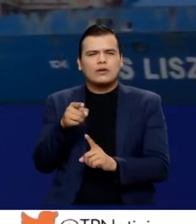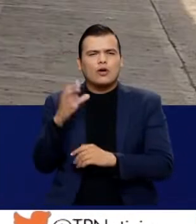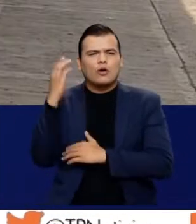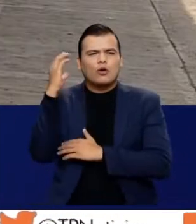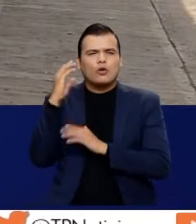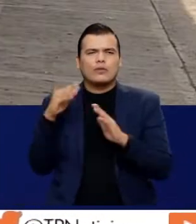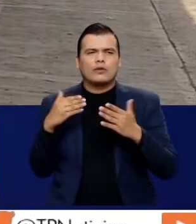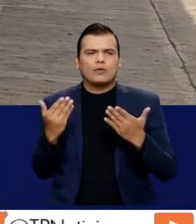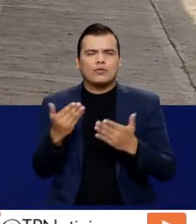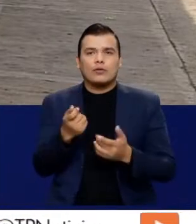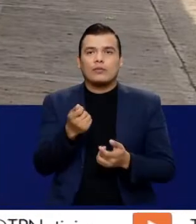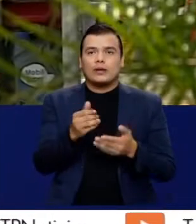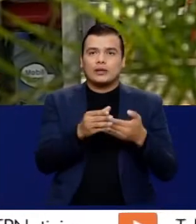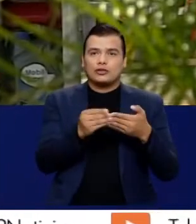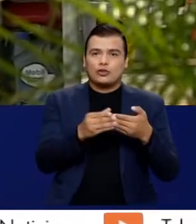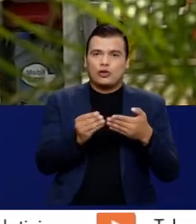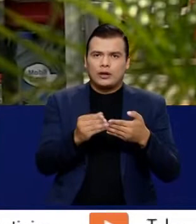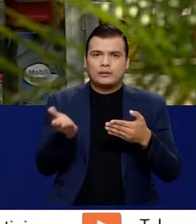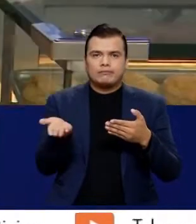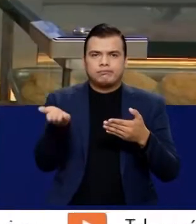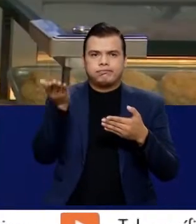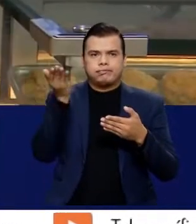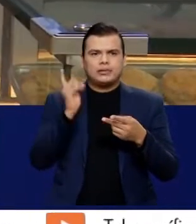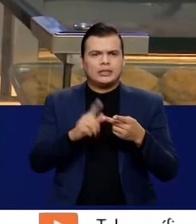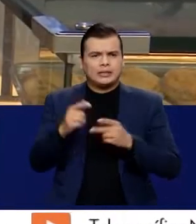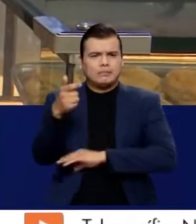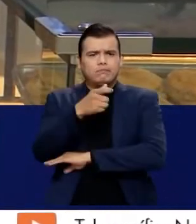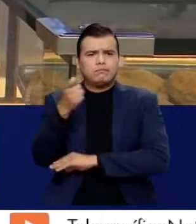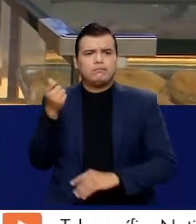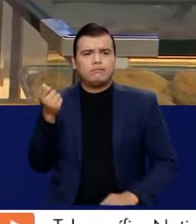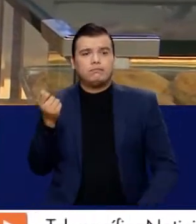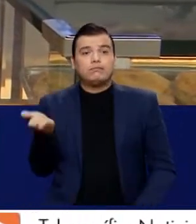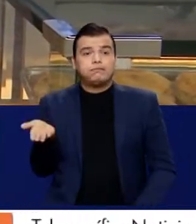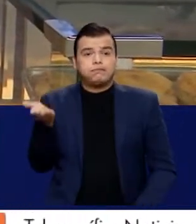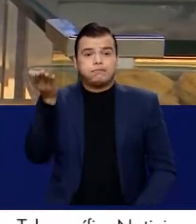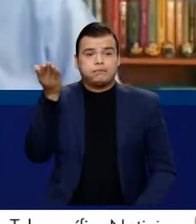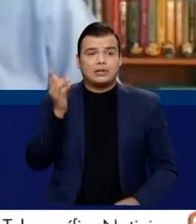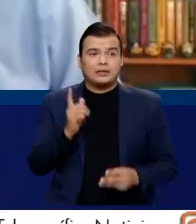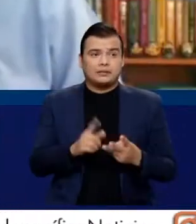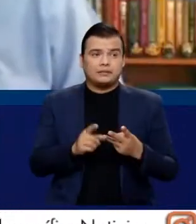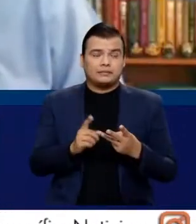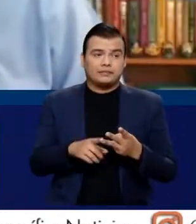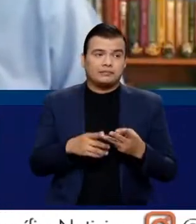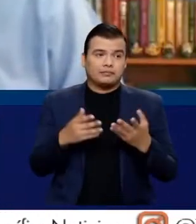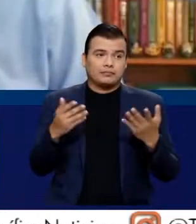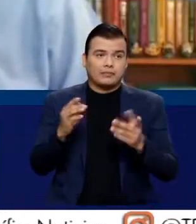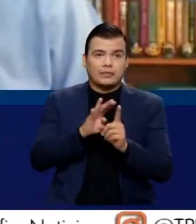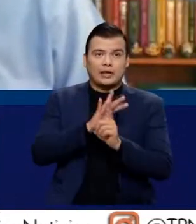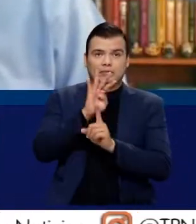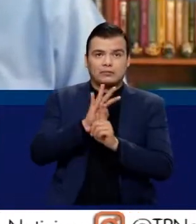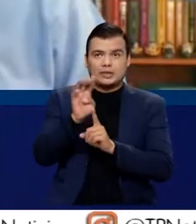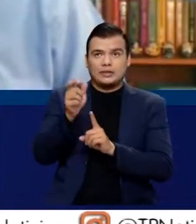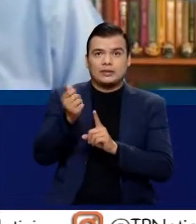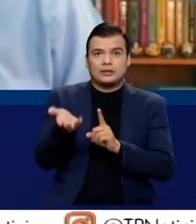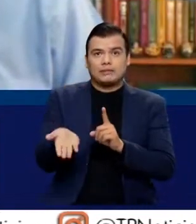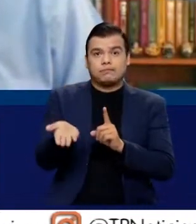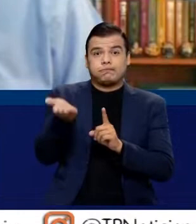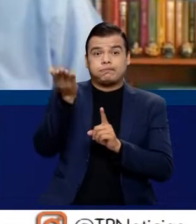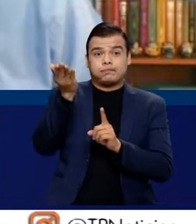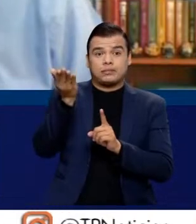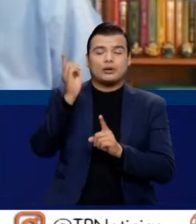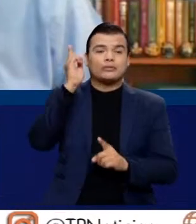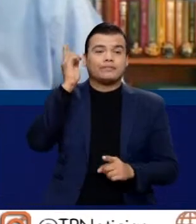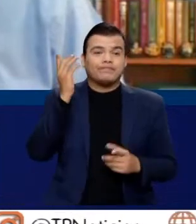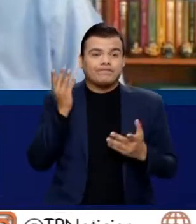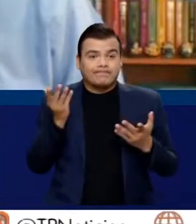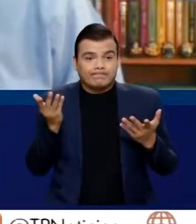sube el petróleo hay preocupación entre los panaderos por el tema del trigo que aunque colombiano le compre a rusia trigo pues usted sabe que esto